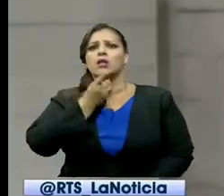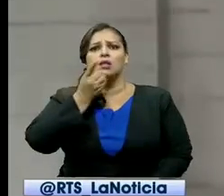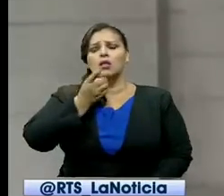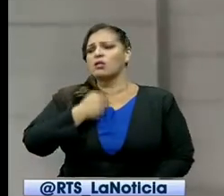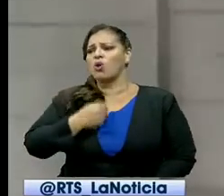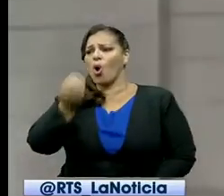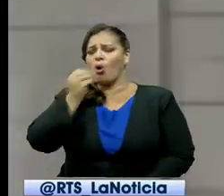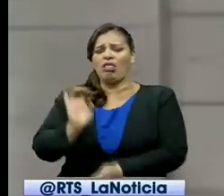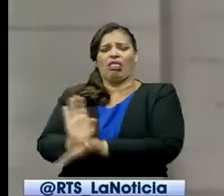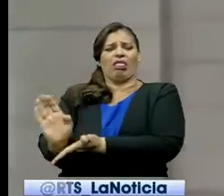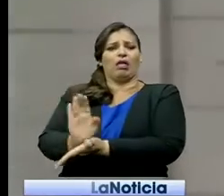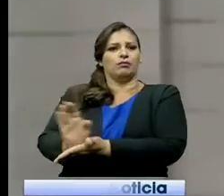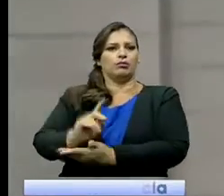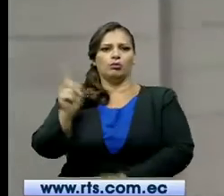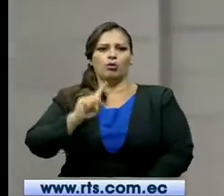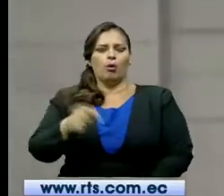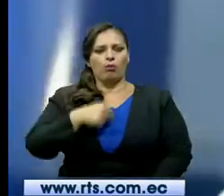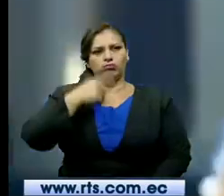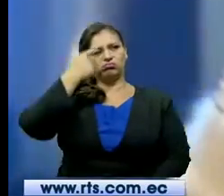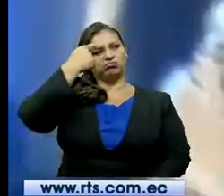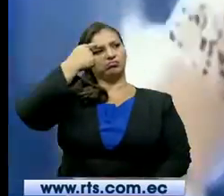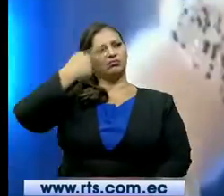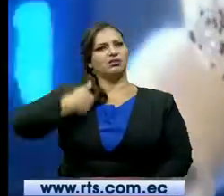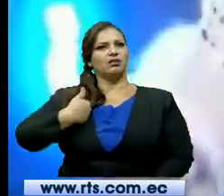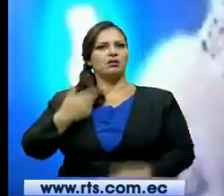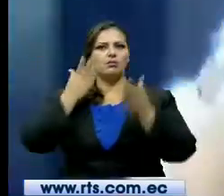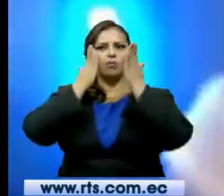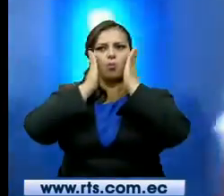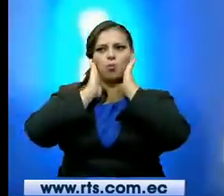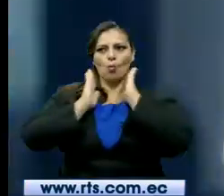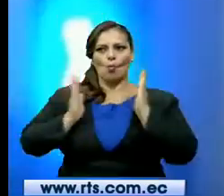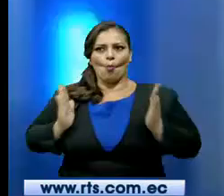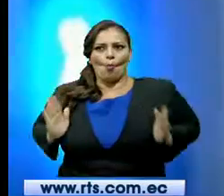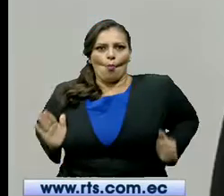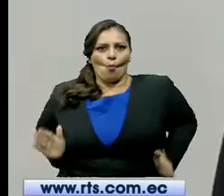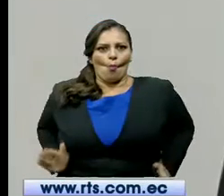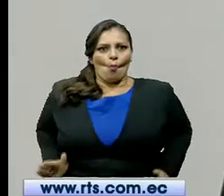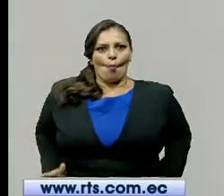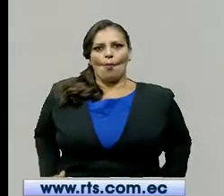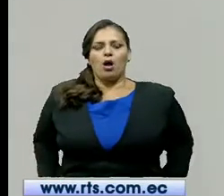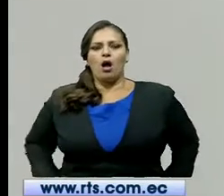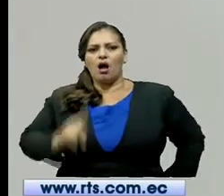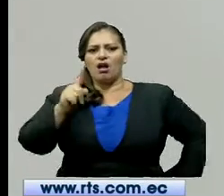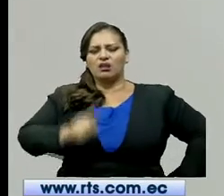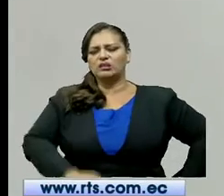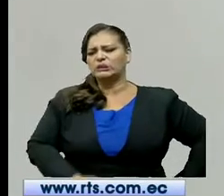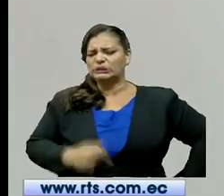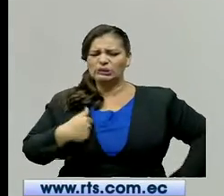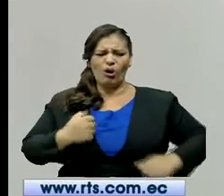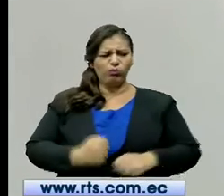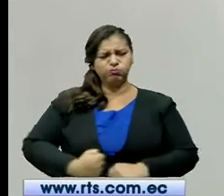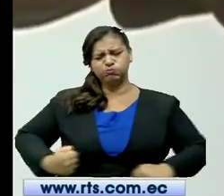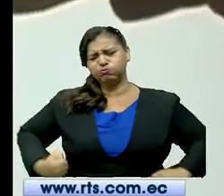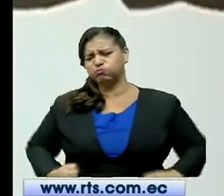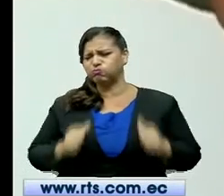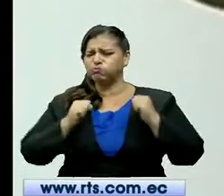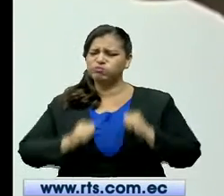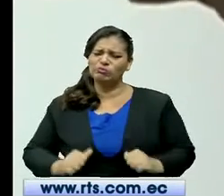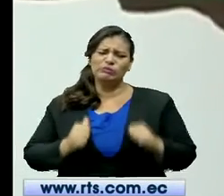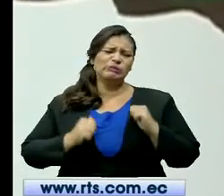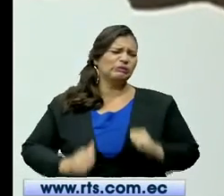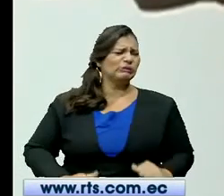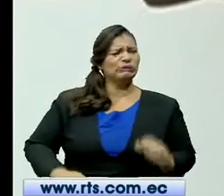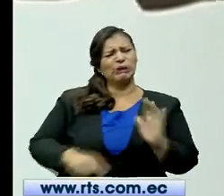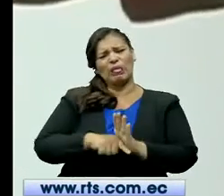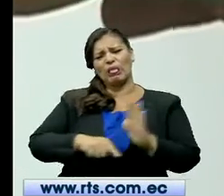estereotipos de belleza actuales son difíciles de alcanzar e impactan negativamente la autoestima. El 54% de los latinos confesó no